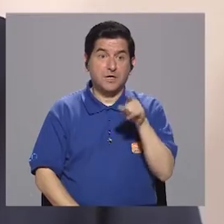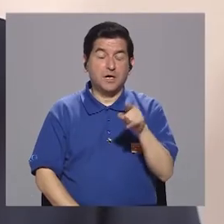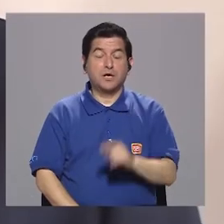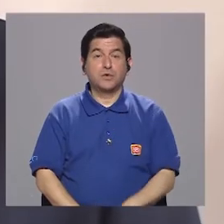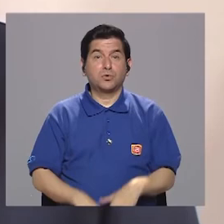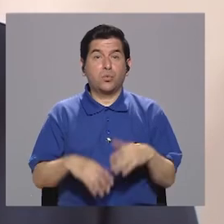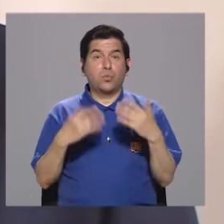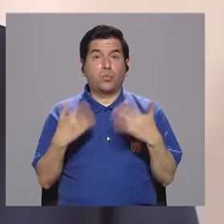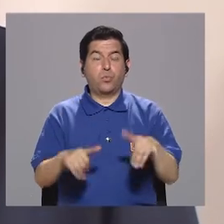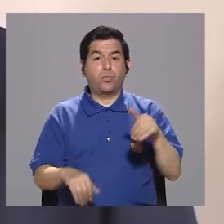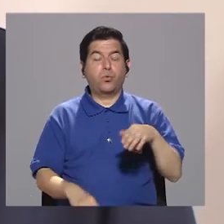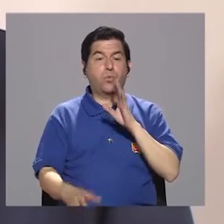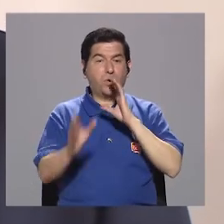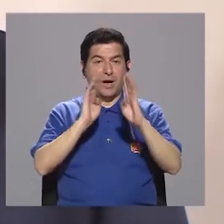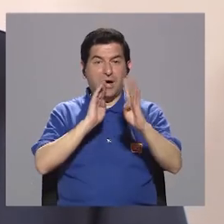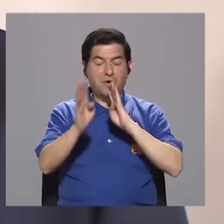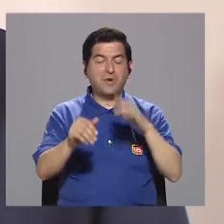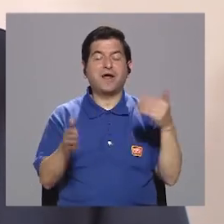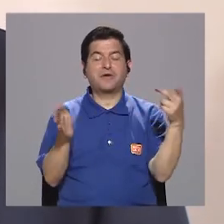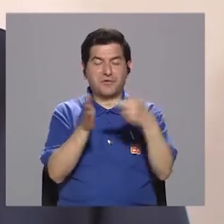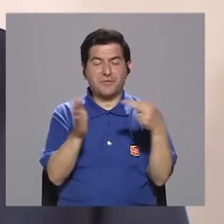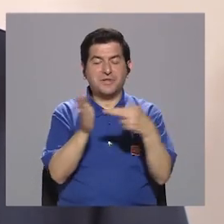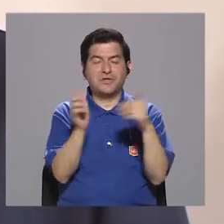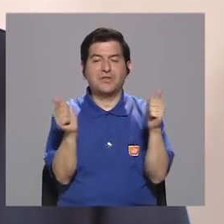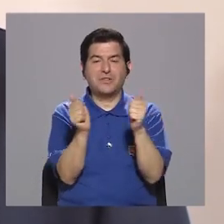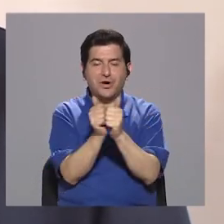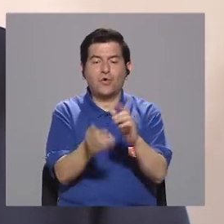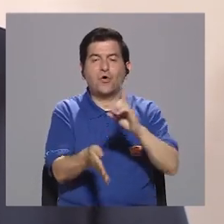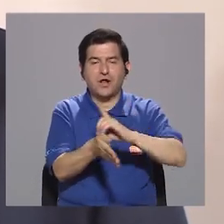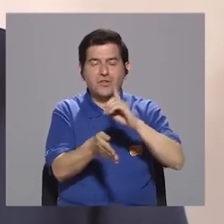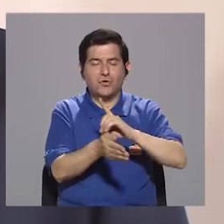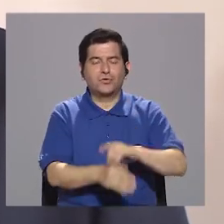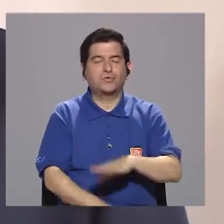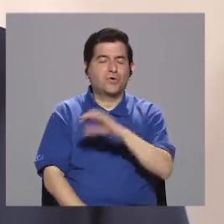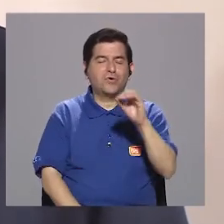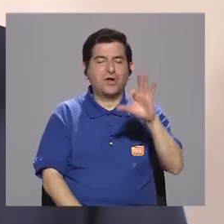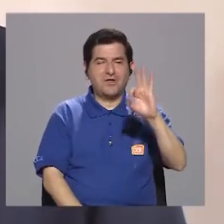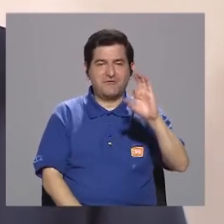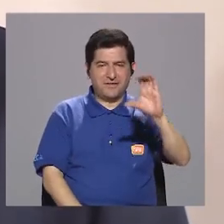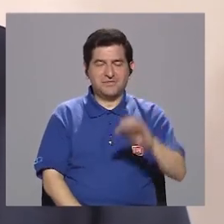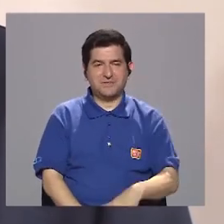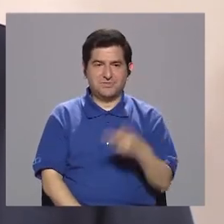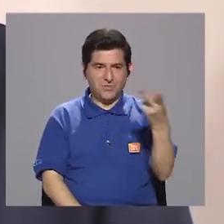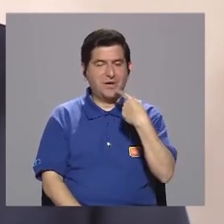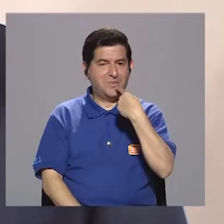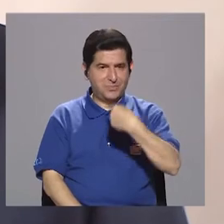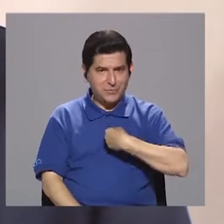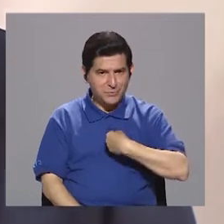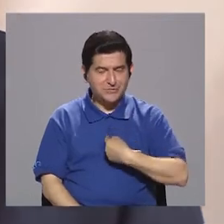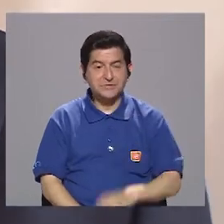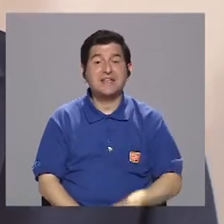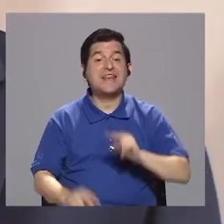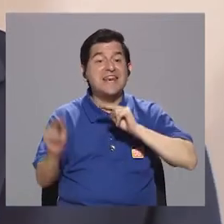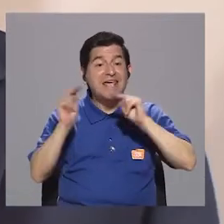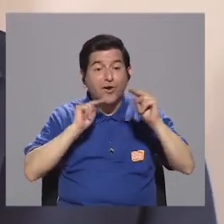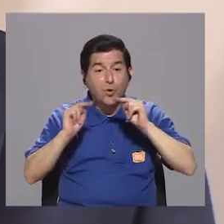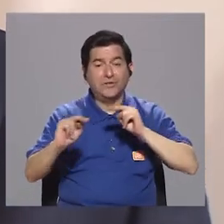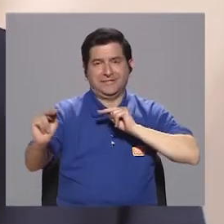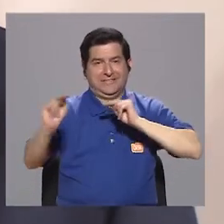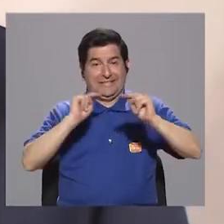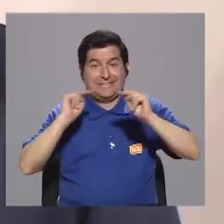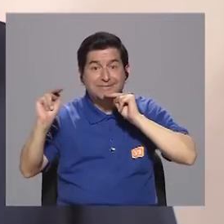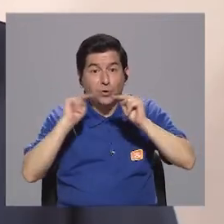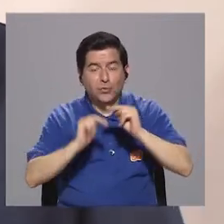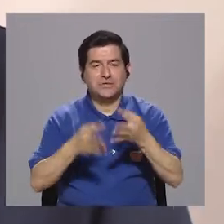conversación reiterada que yo tenía con el doctor también, el doctor siempre, y con don Paco, y siempre me decían que había que negociar,